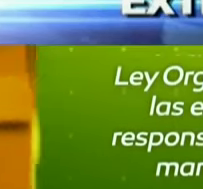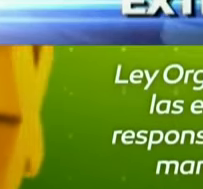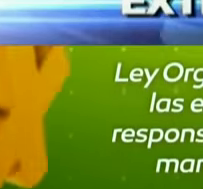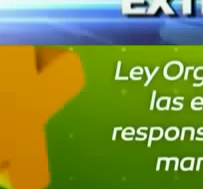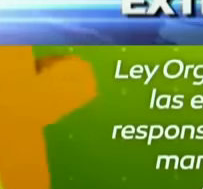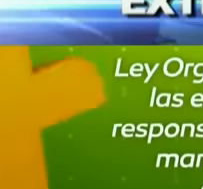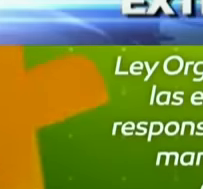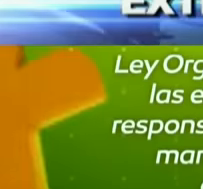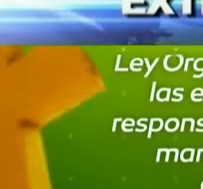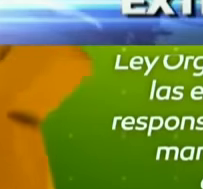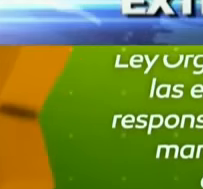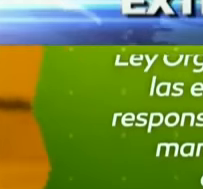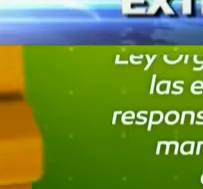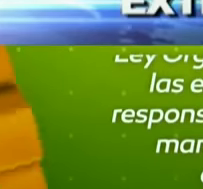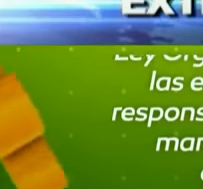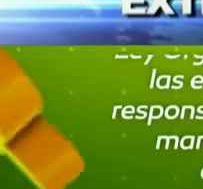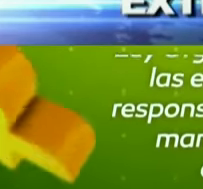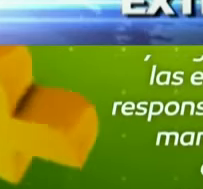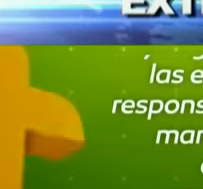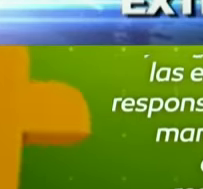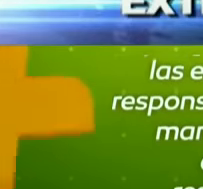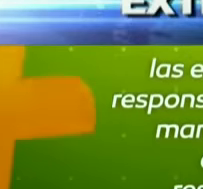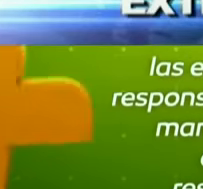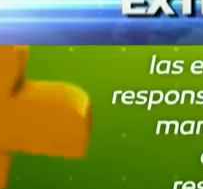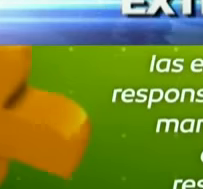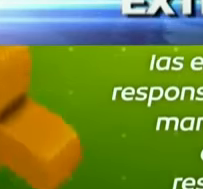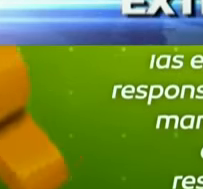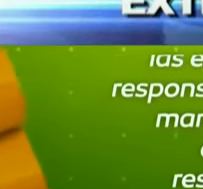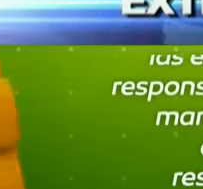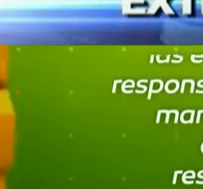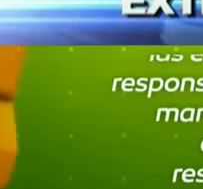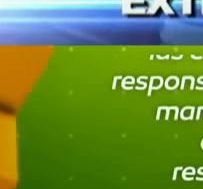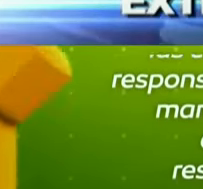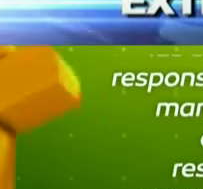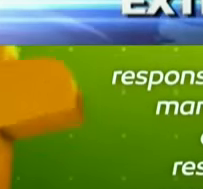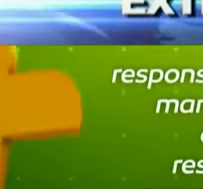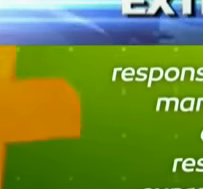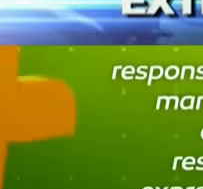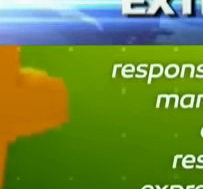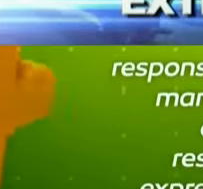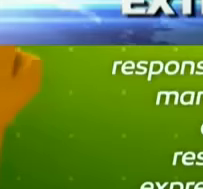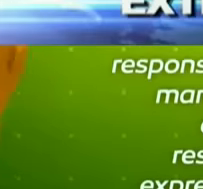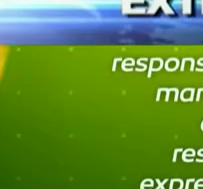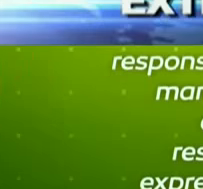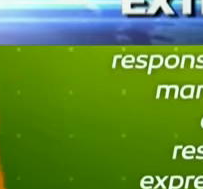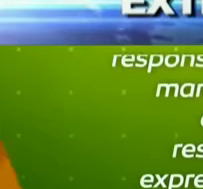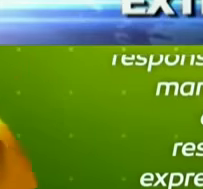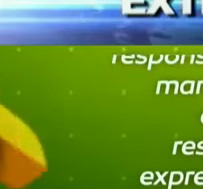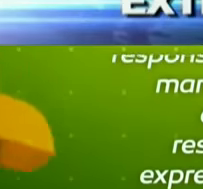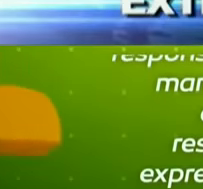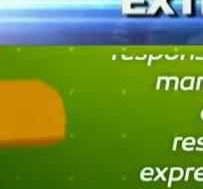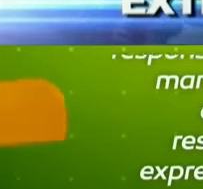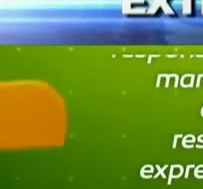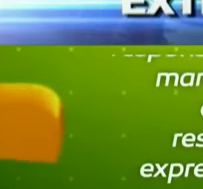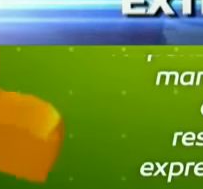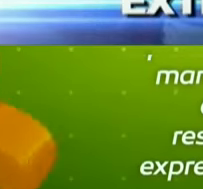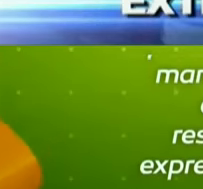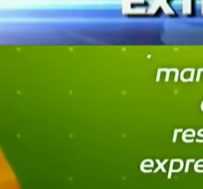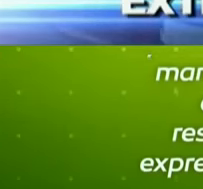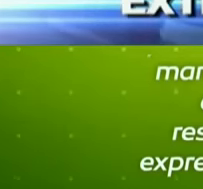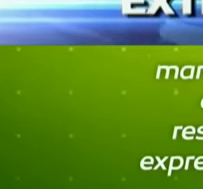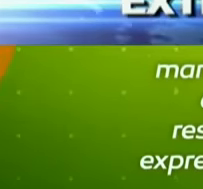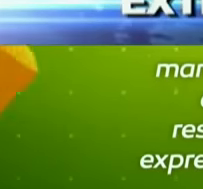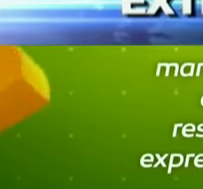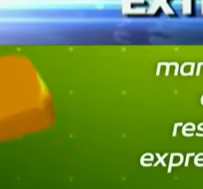el sitio. Personas cercanas al lugar donde hallaron este objeto vivieron momentos de tensión.